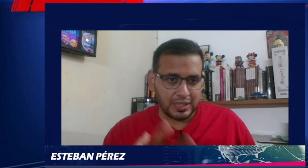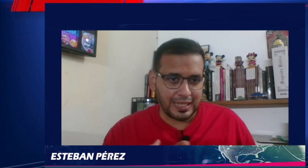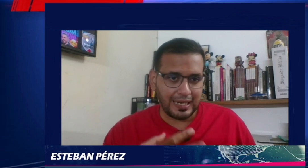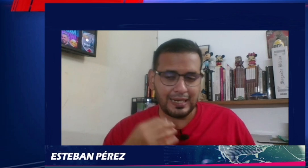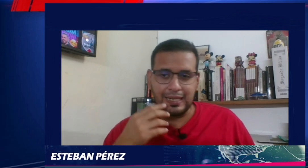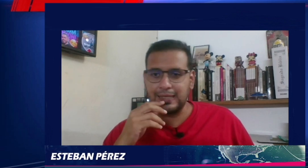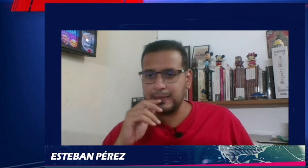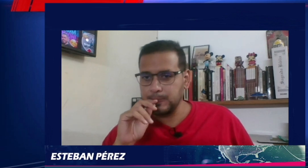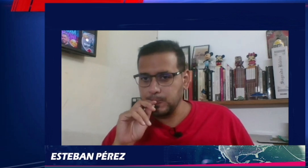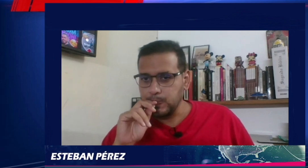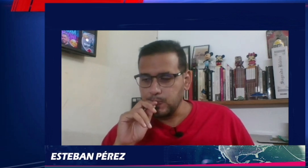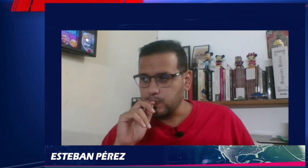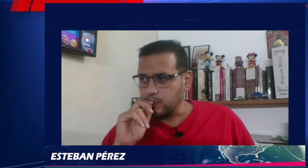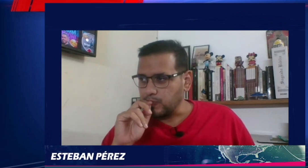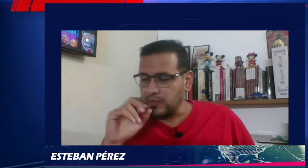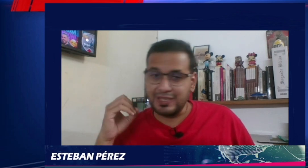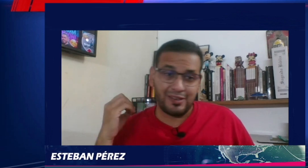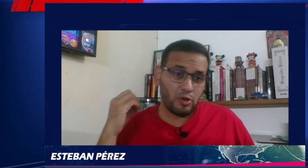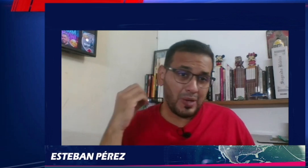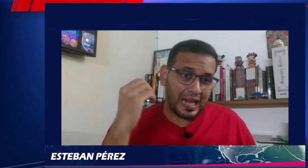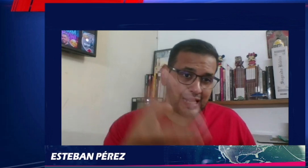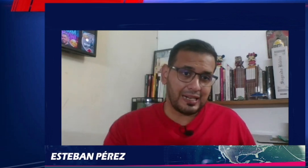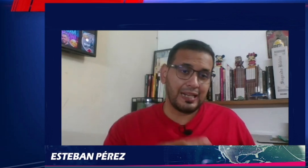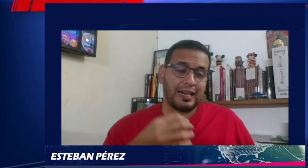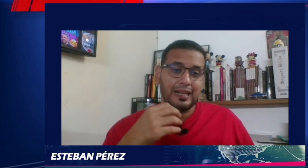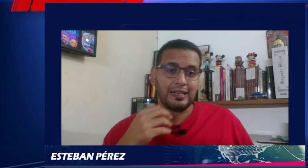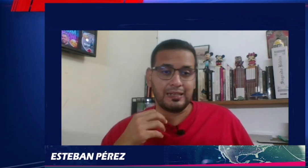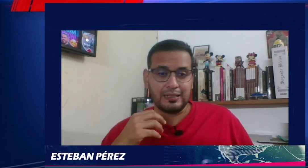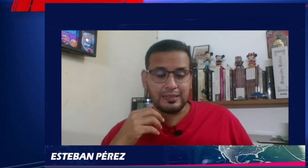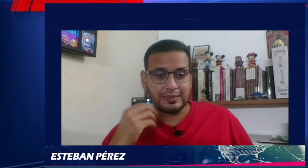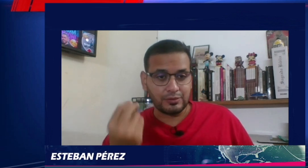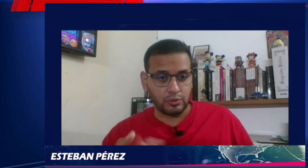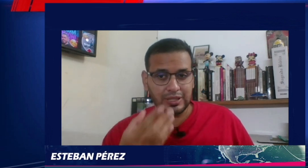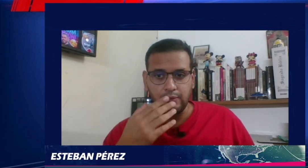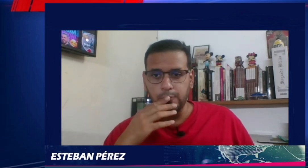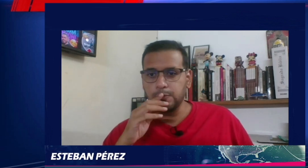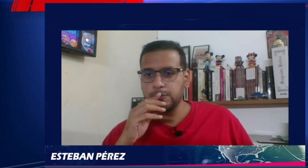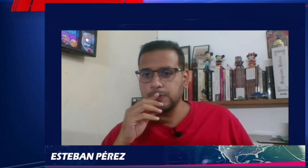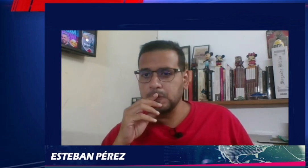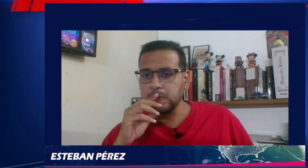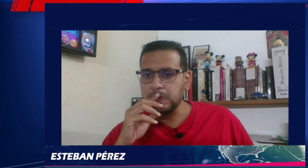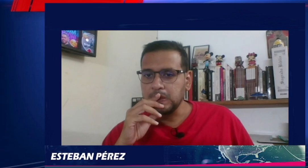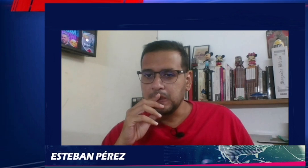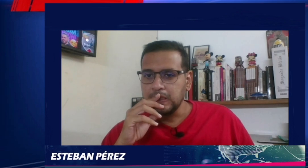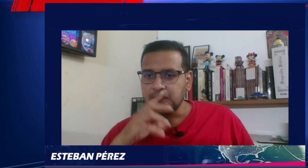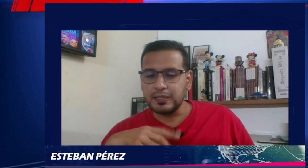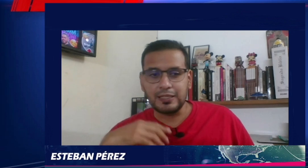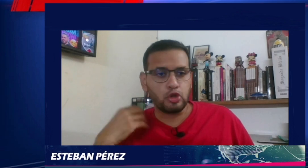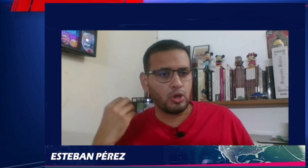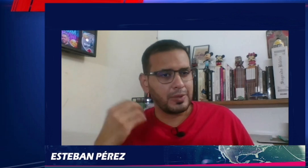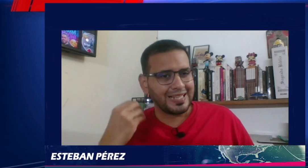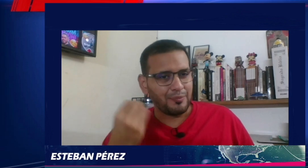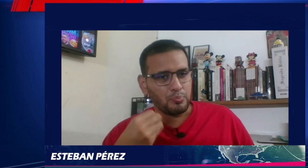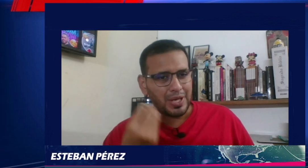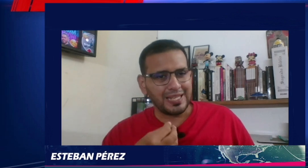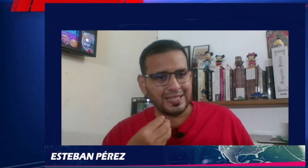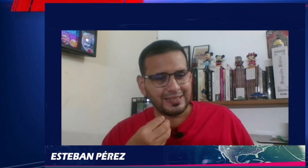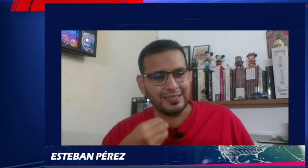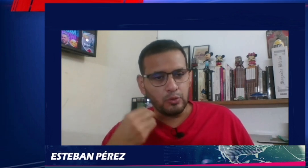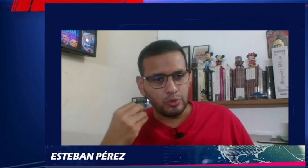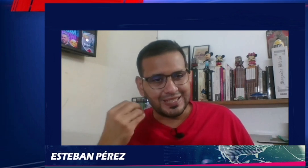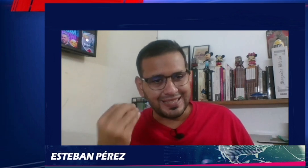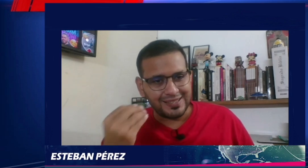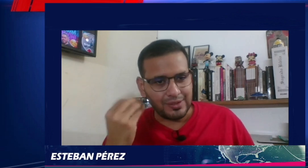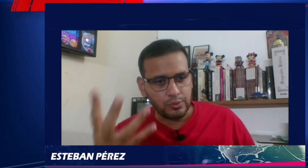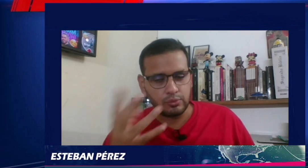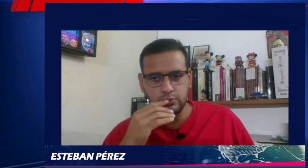de no aplicar la ley, de robar al sector salud, de no haber campañas